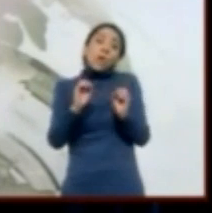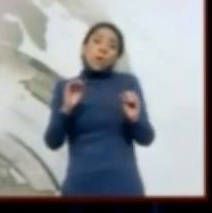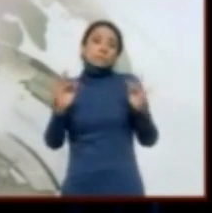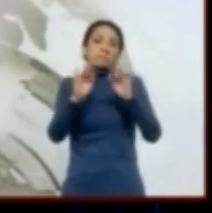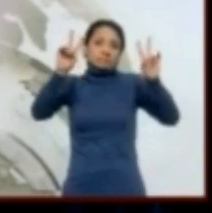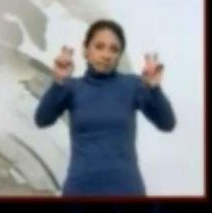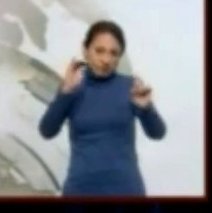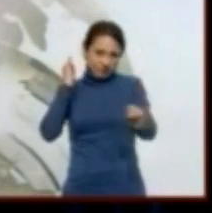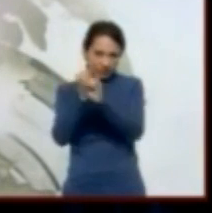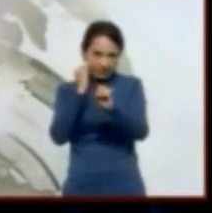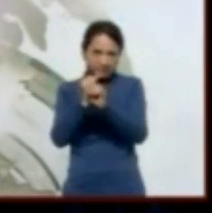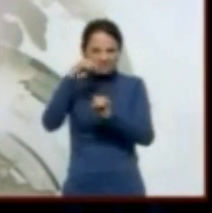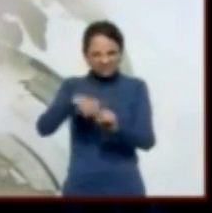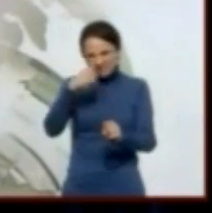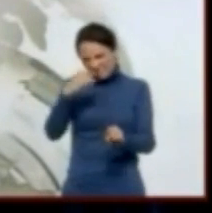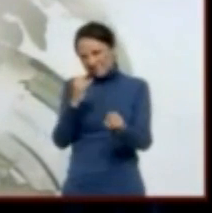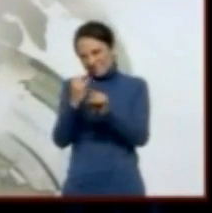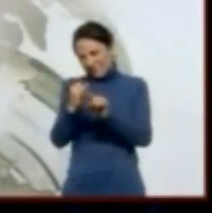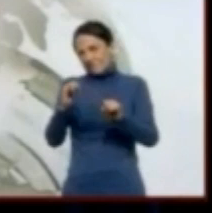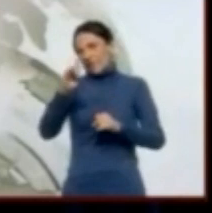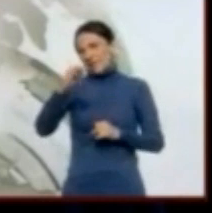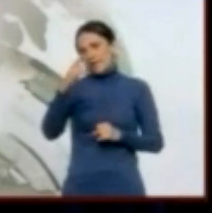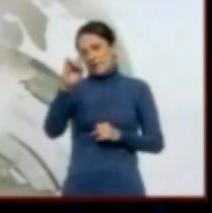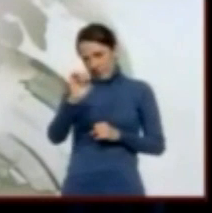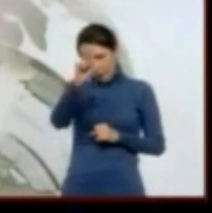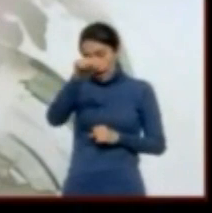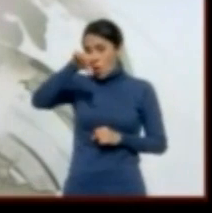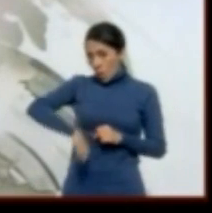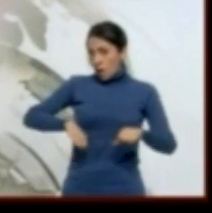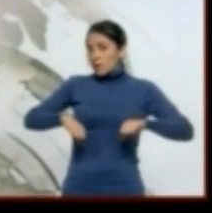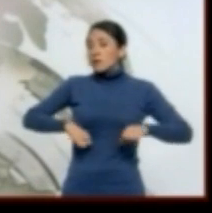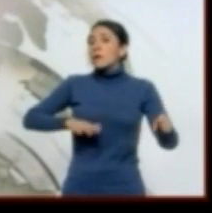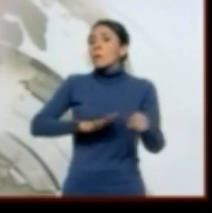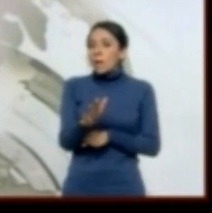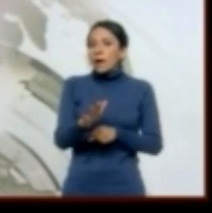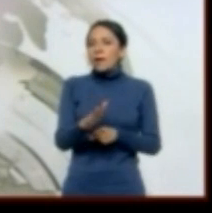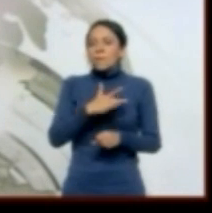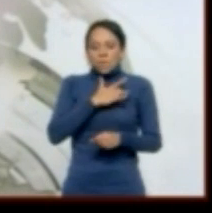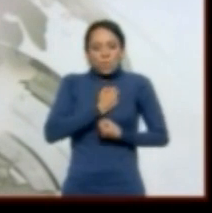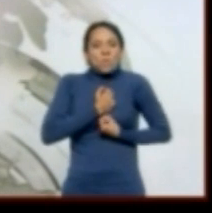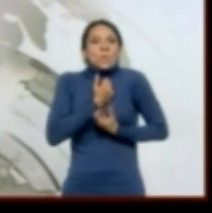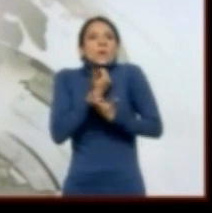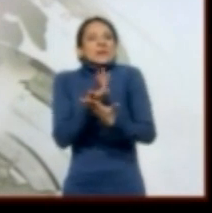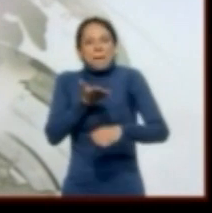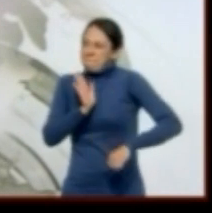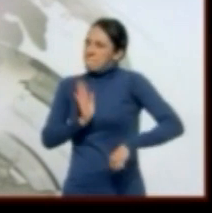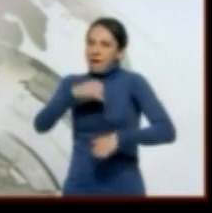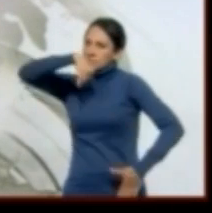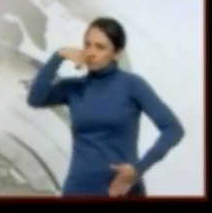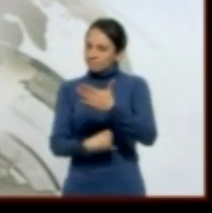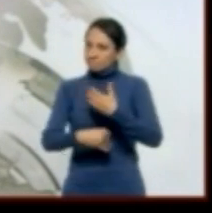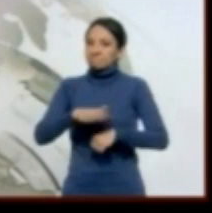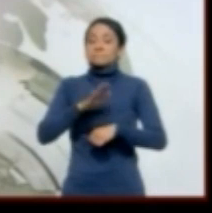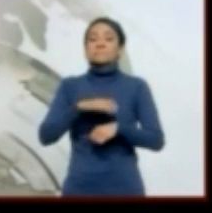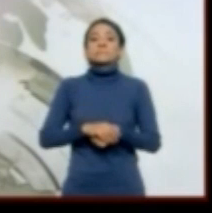Centro de Cultura Digital, para poner un ejemplo, hoy se lleva a cabo la actividad titulada Más allá de la poesía. Se han unido el